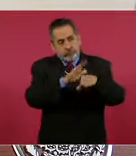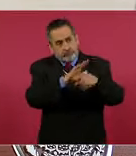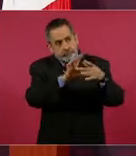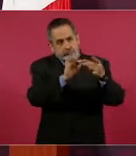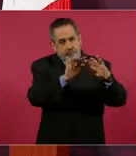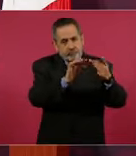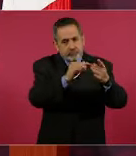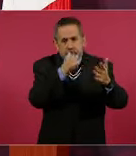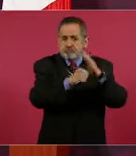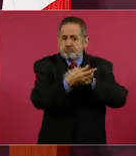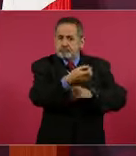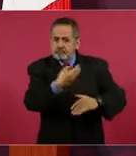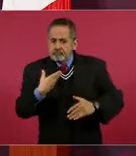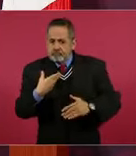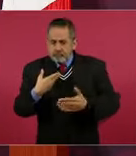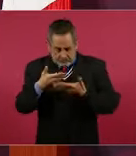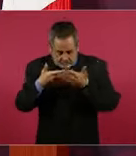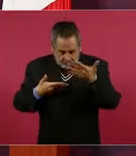y me escribe